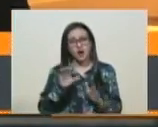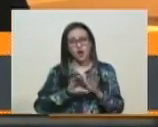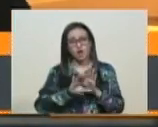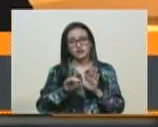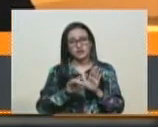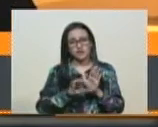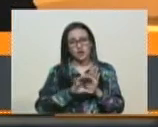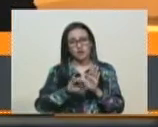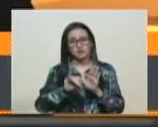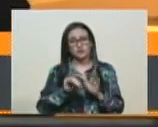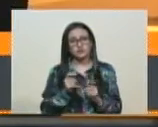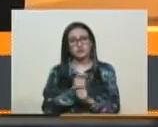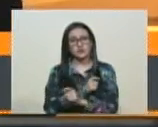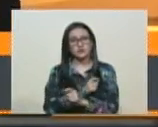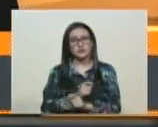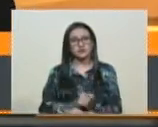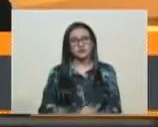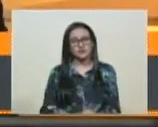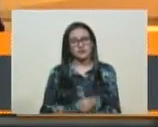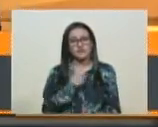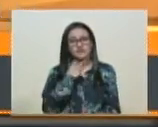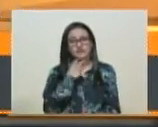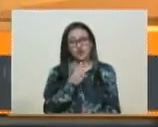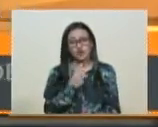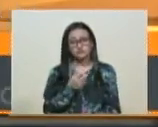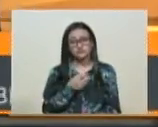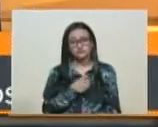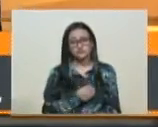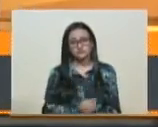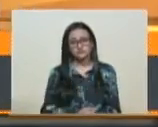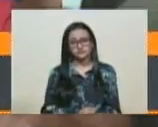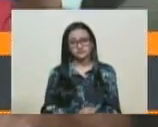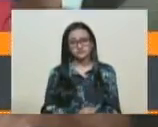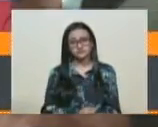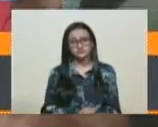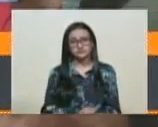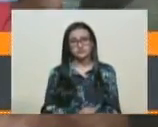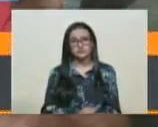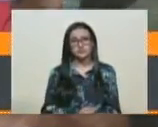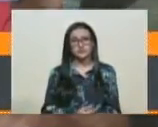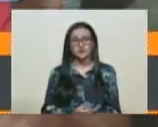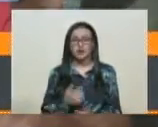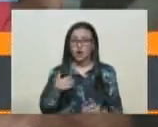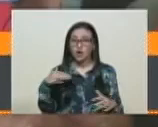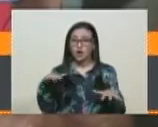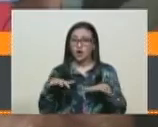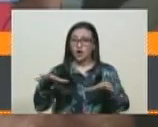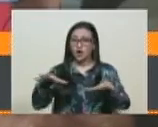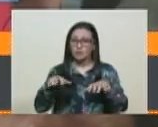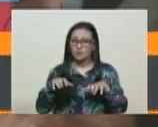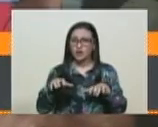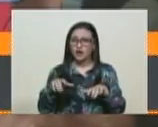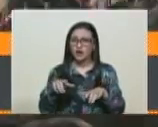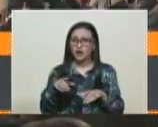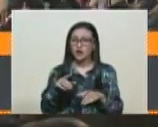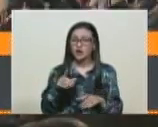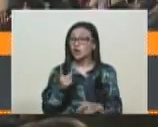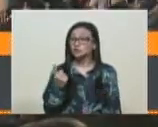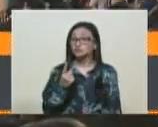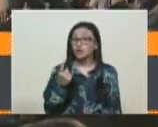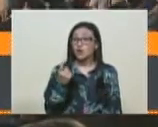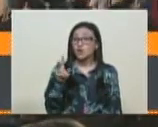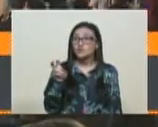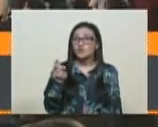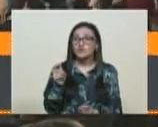constituyente. Hemos sido convocados no solamente para redactar una nueva constitución que blinde